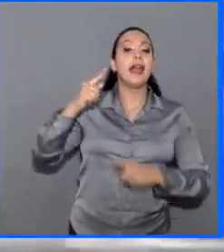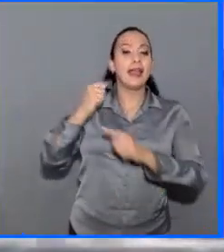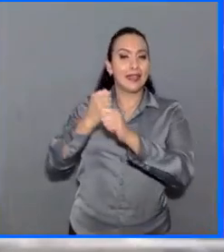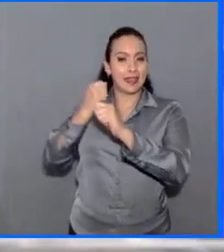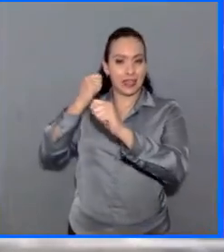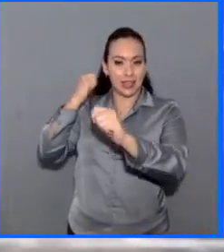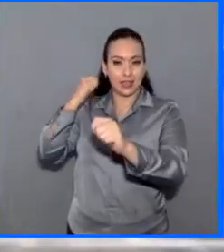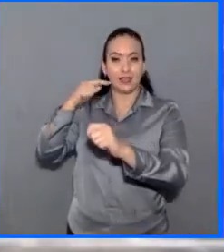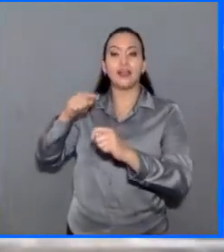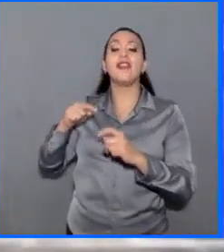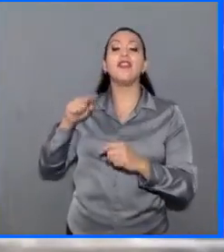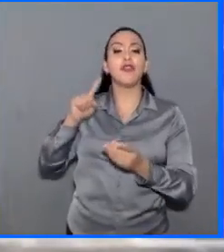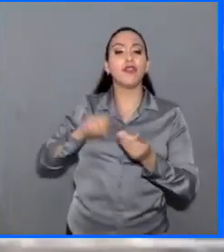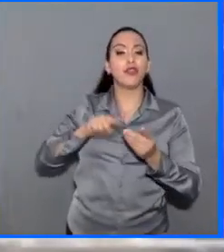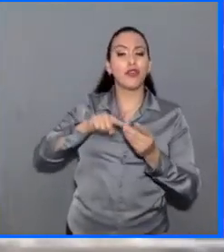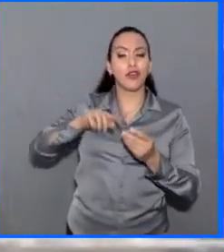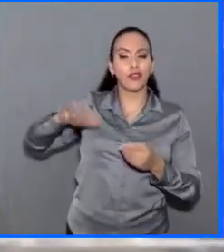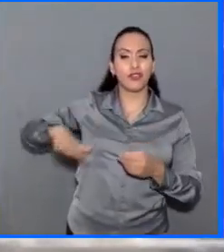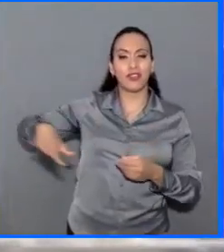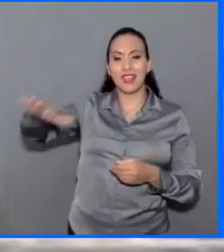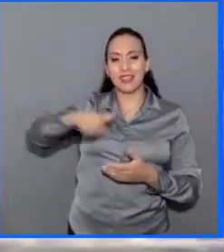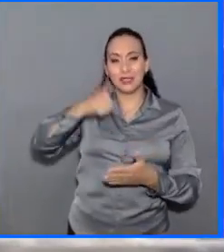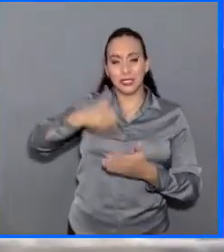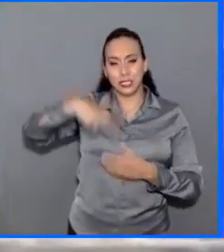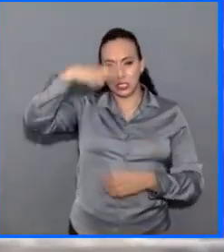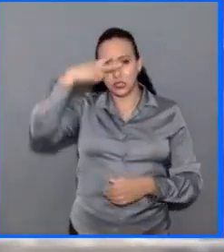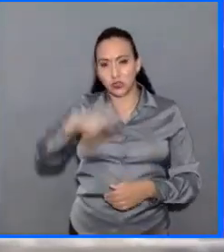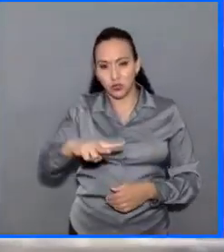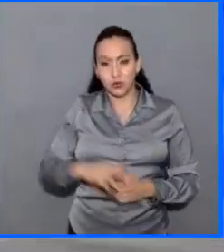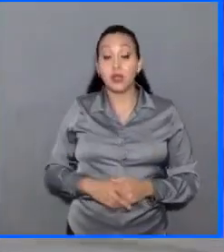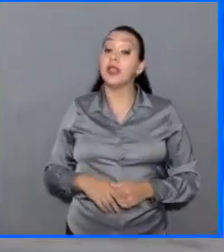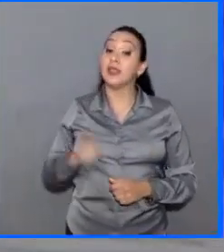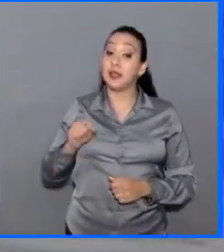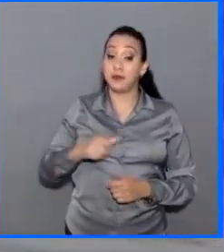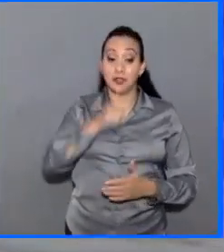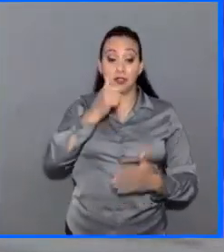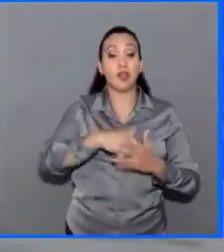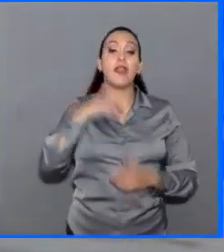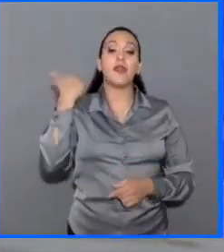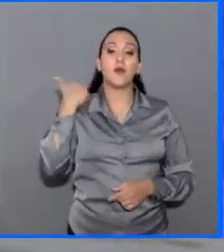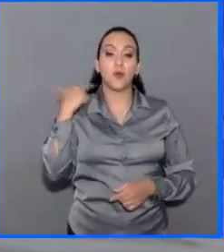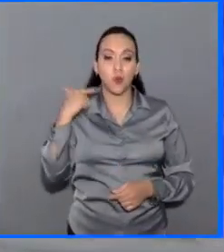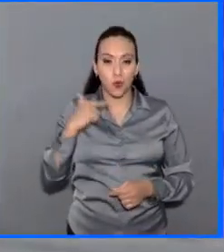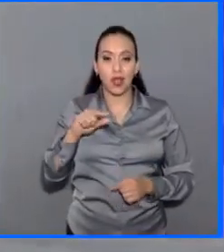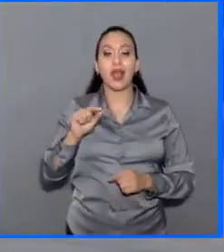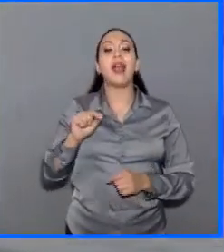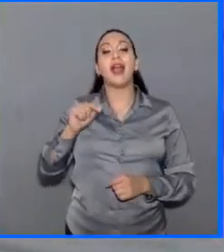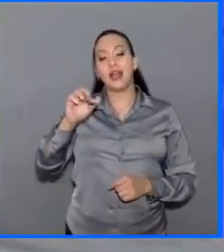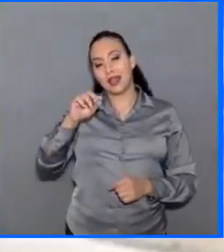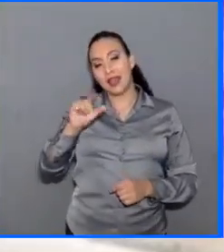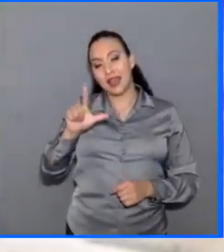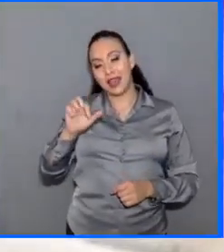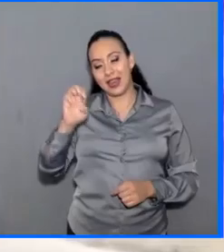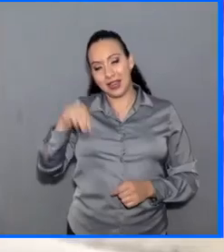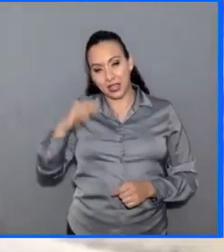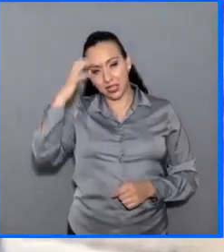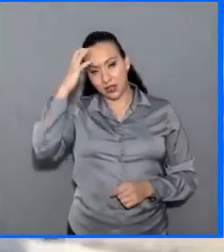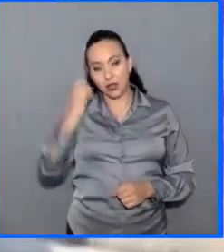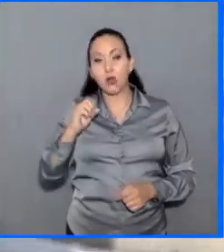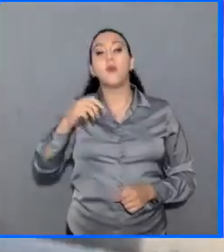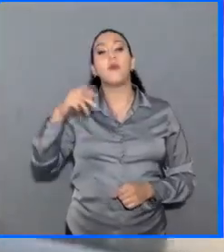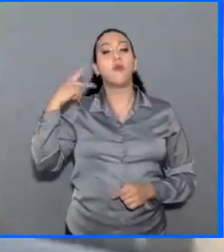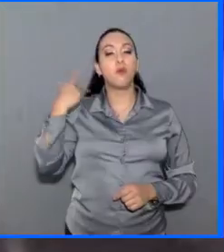zona metropolitana del Valle de México, así como de las ciudades de Guadalajara, León, Monterrey, Puebla, Pachuca,